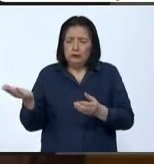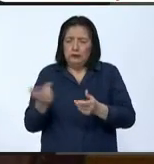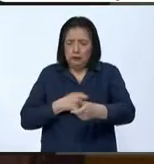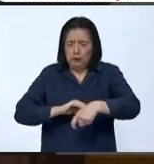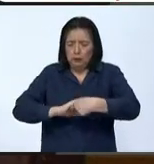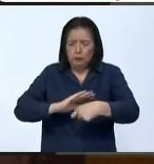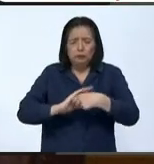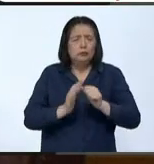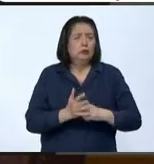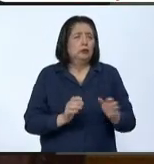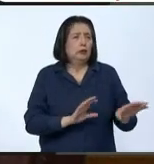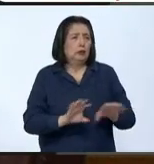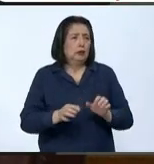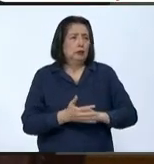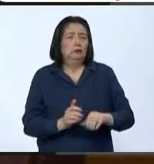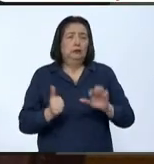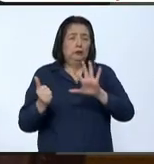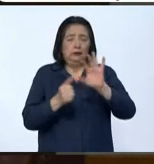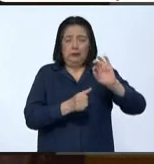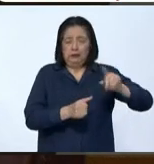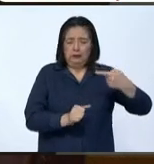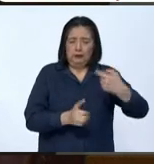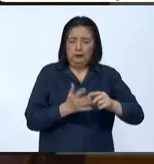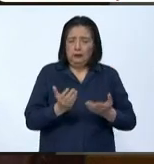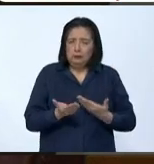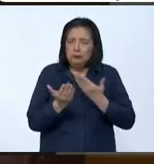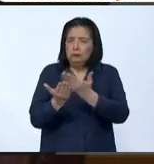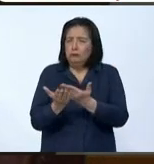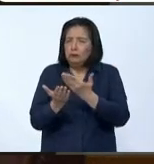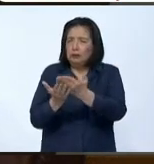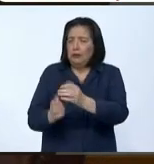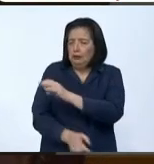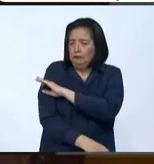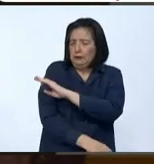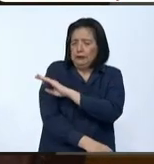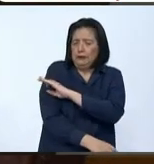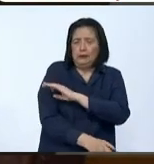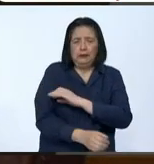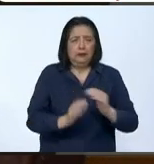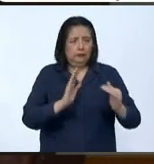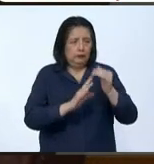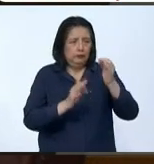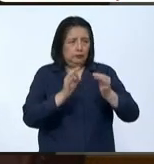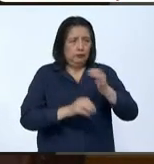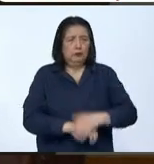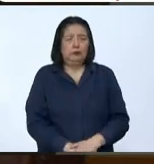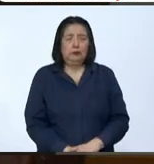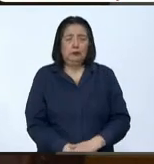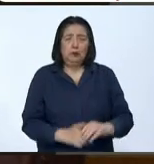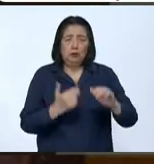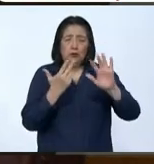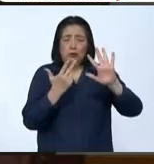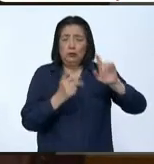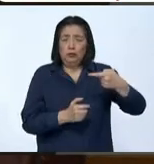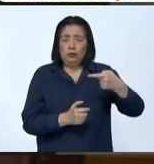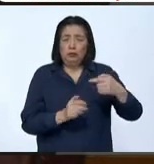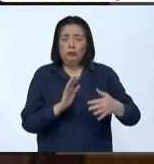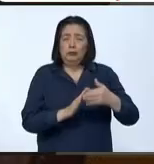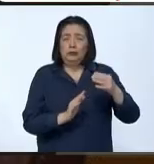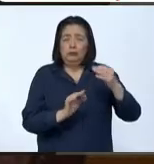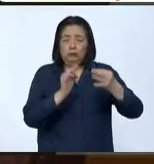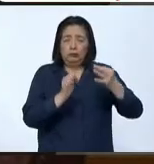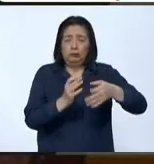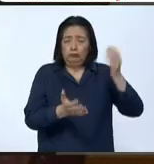unas 60.000 diligencias ante el Ministerio Público y el poder judicial en ocho mil sentencias